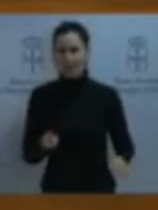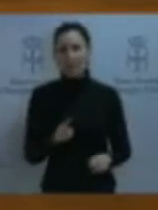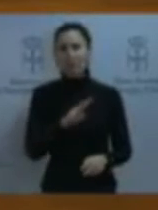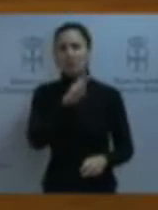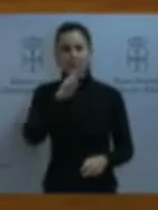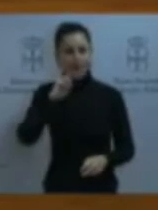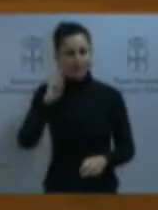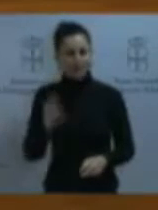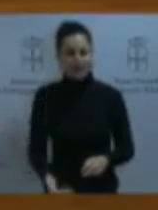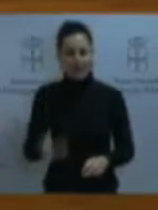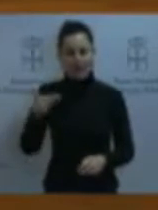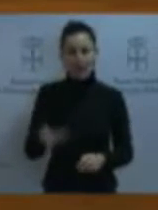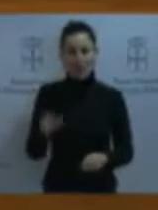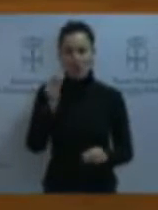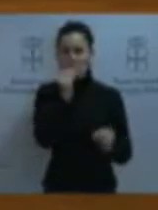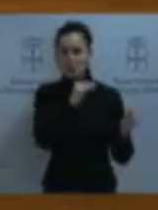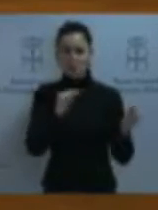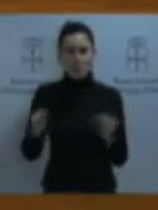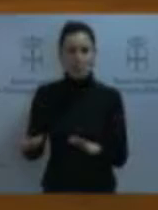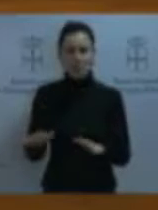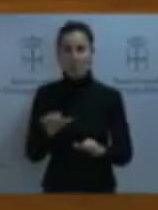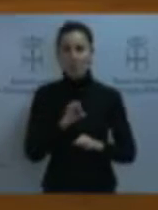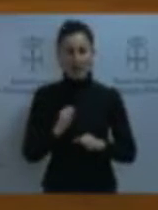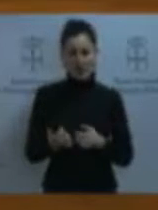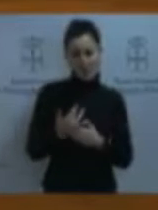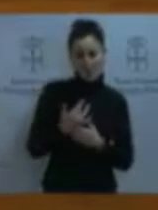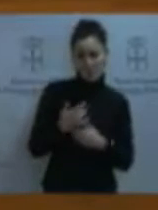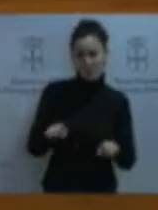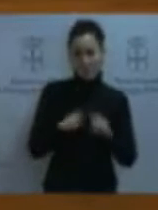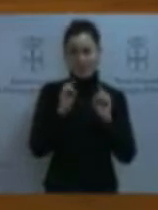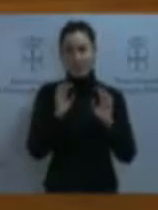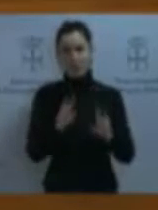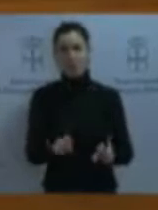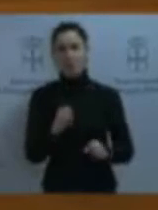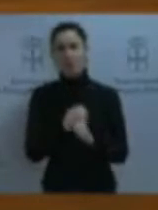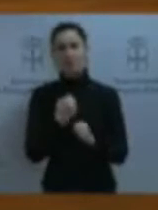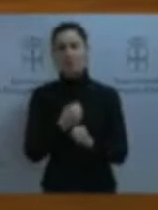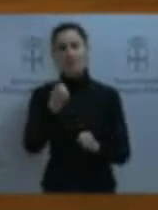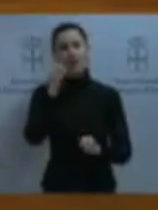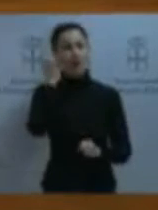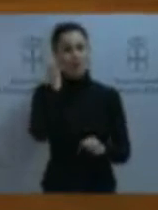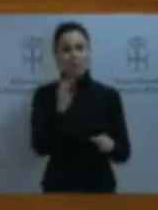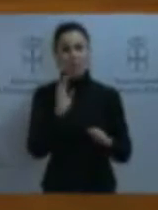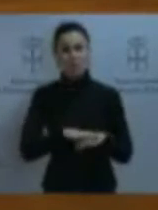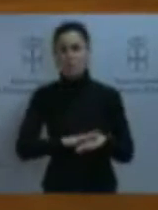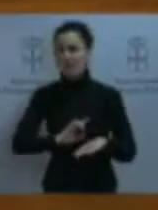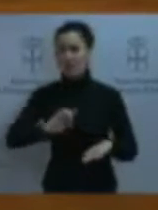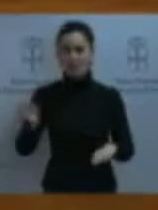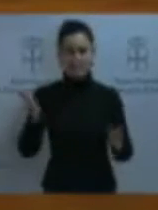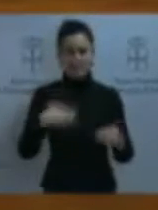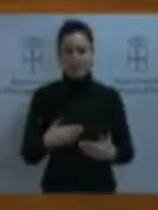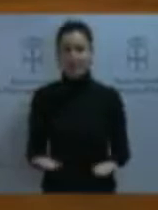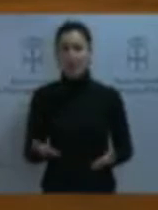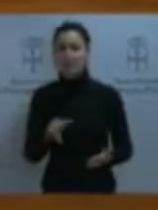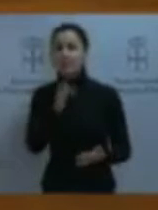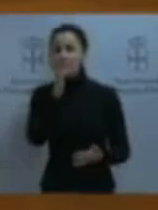a ellos al paro. Los nuevos trabajadores, como digo, no tienen la culpa. Son trabajadores que además están todavía más precarizados, porque los que cobraban